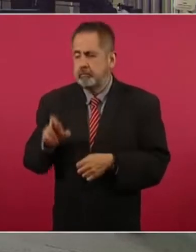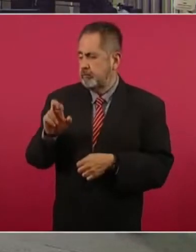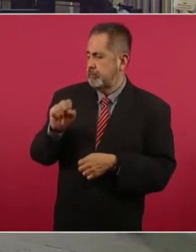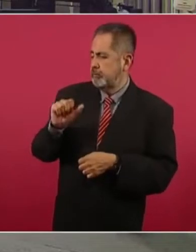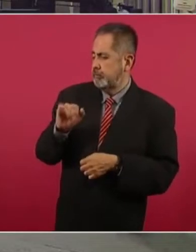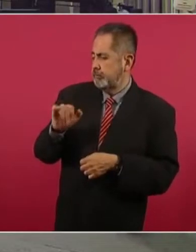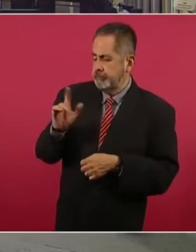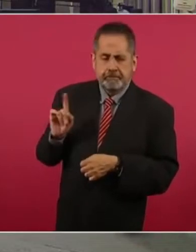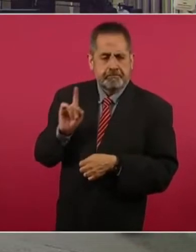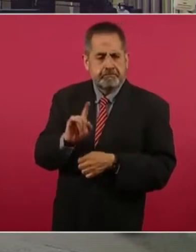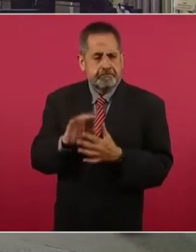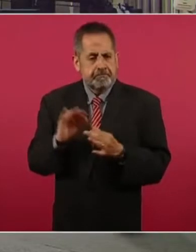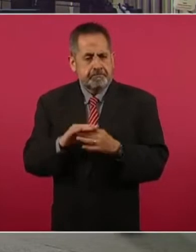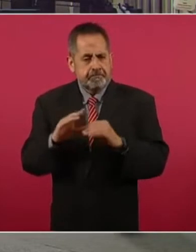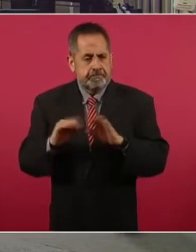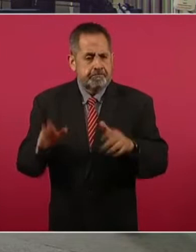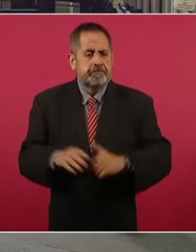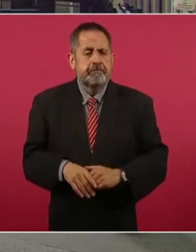puede explicar.